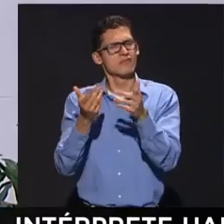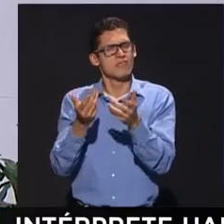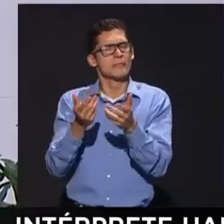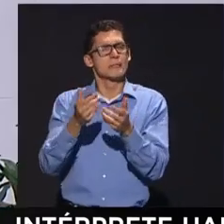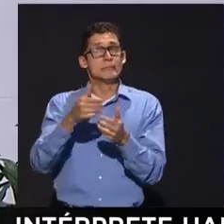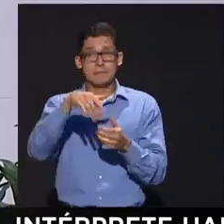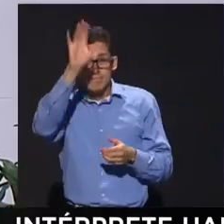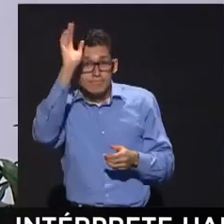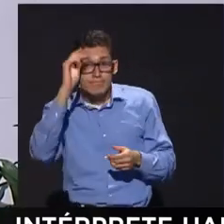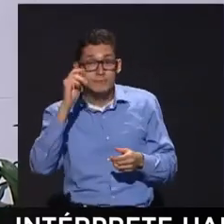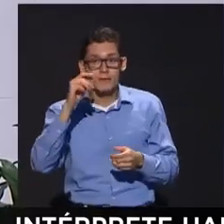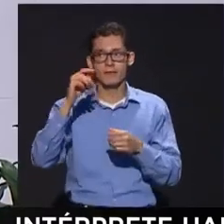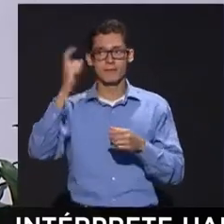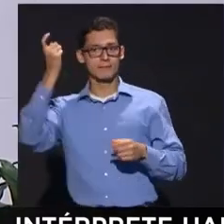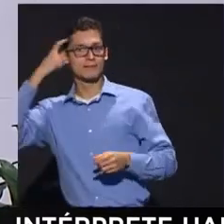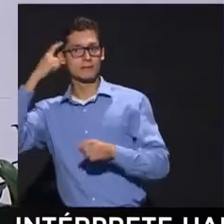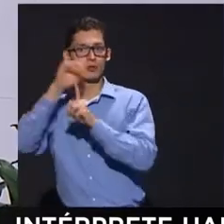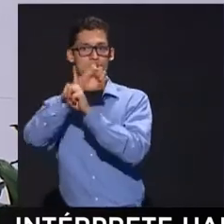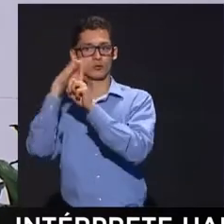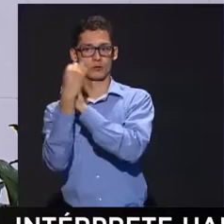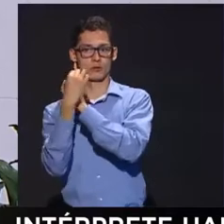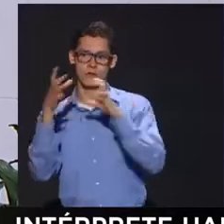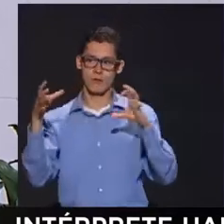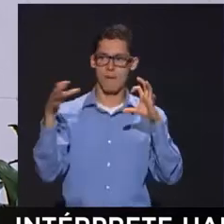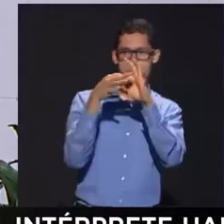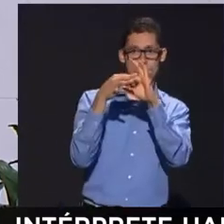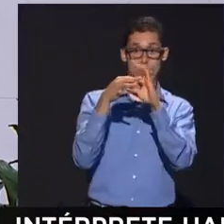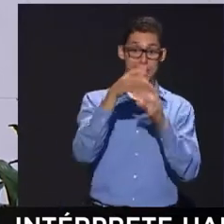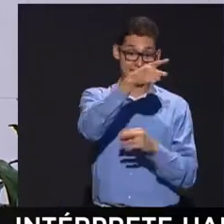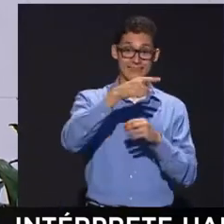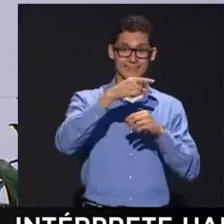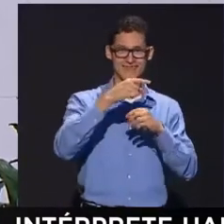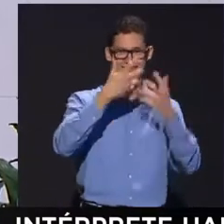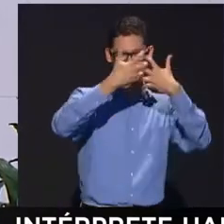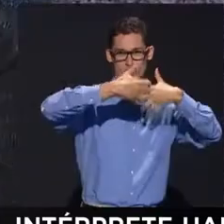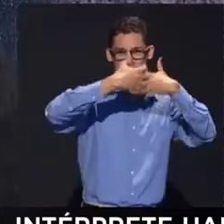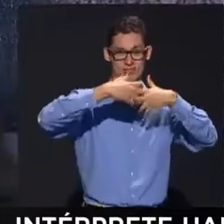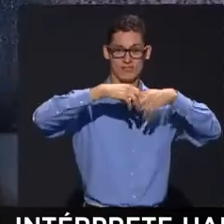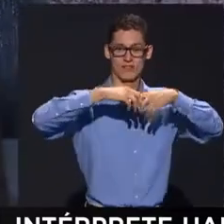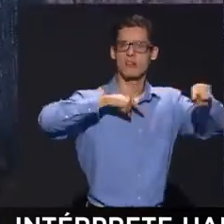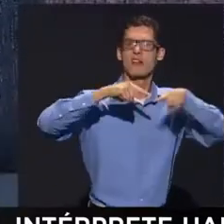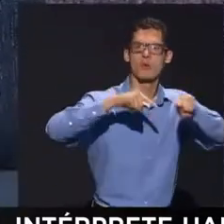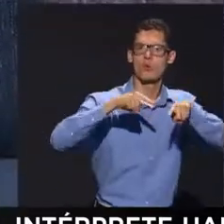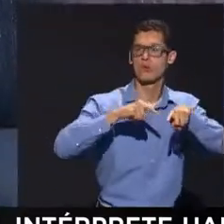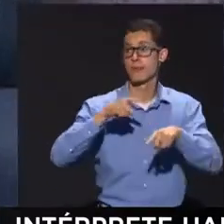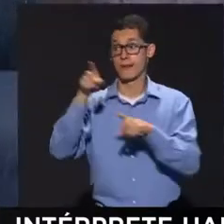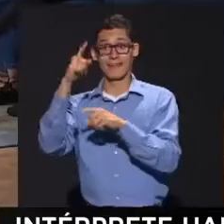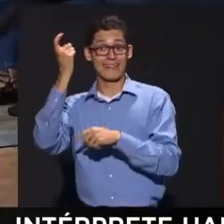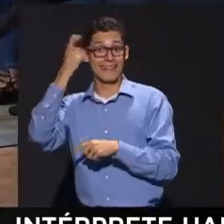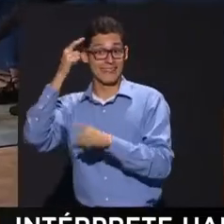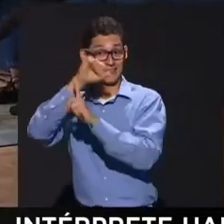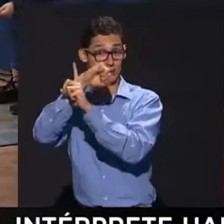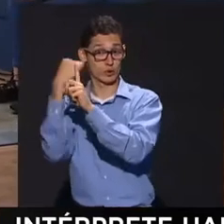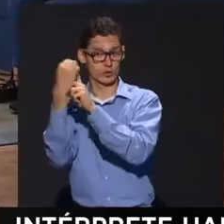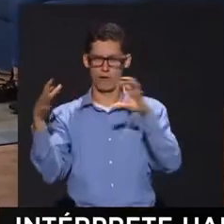relación con la inteligencia social. ¿Por qué se relacionan? ¿En qué consiste? ¿Y cómo se pueden desarrollar? Bueno, inclusive yo tengo aquí